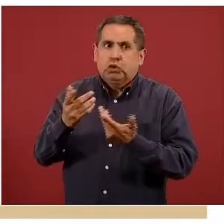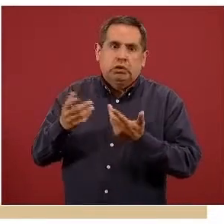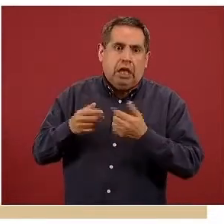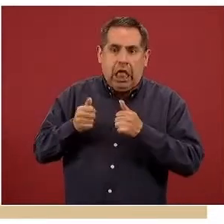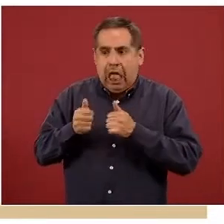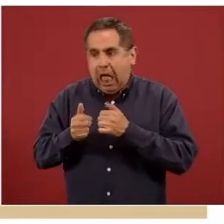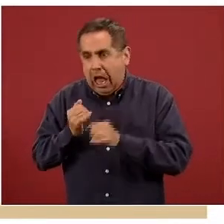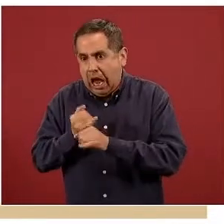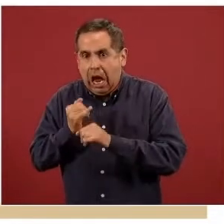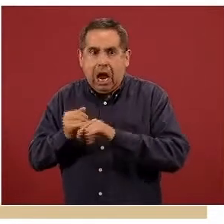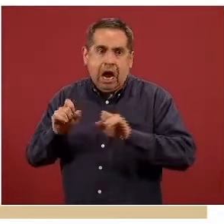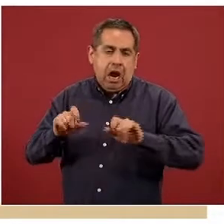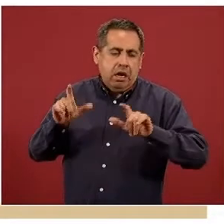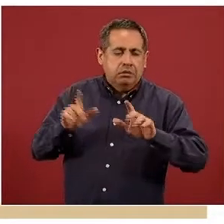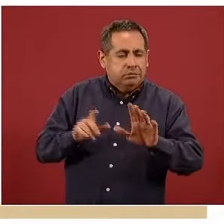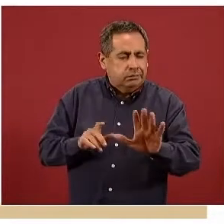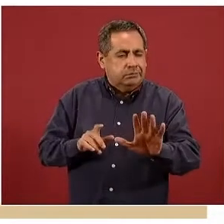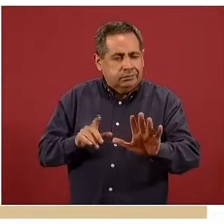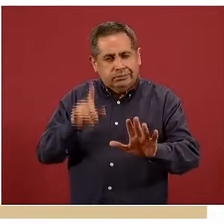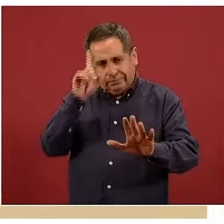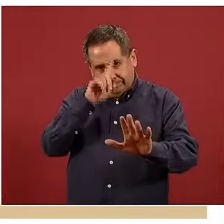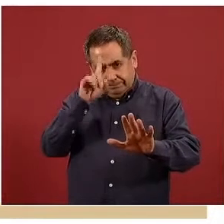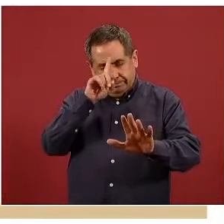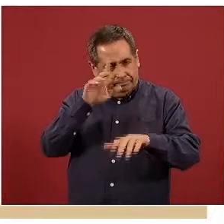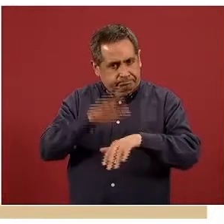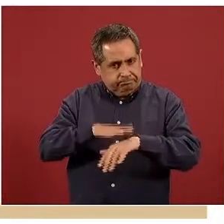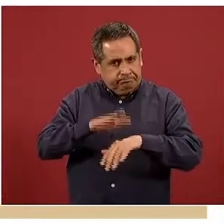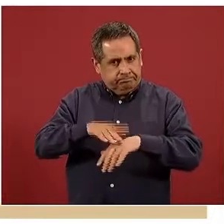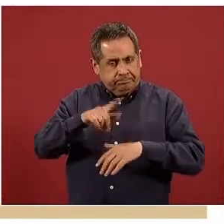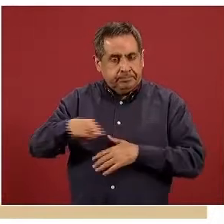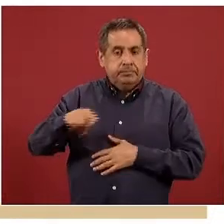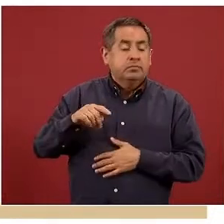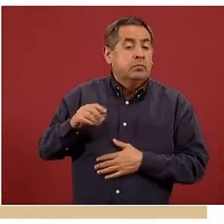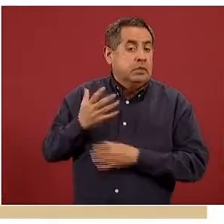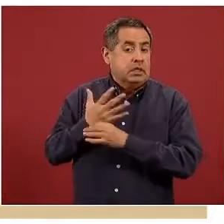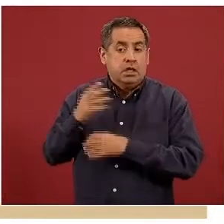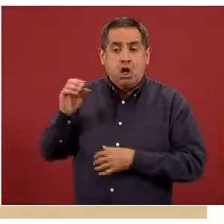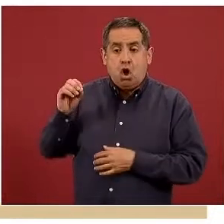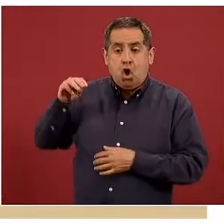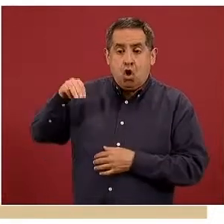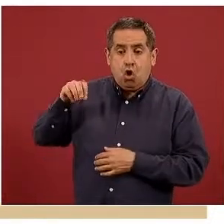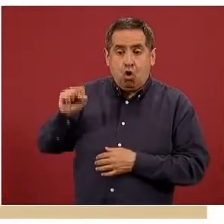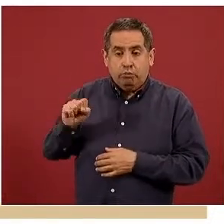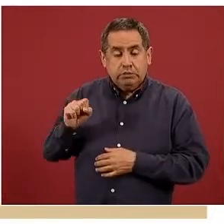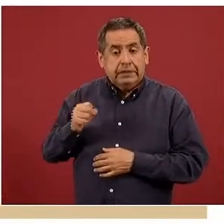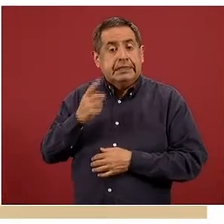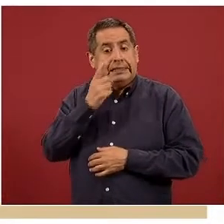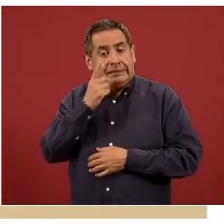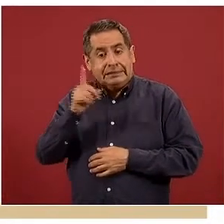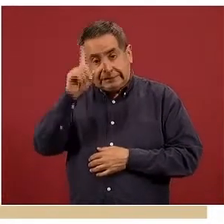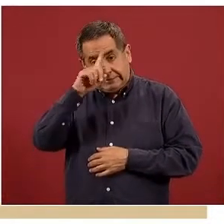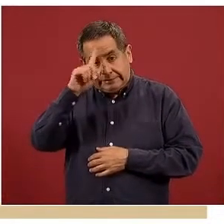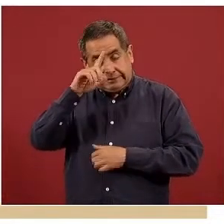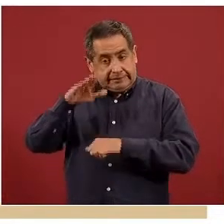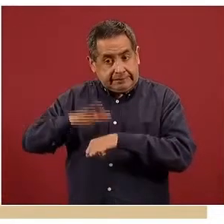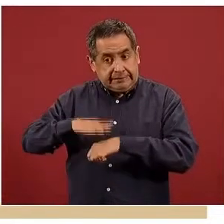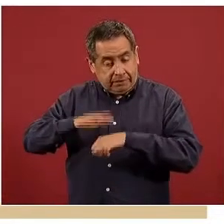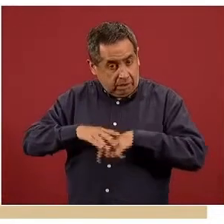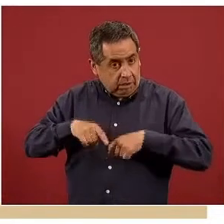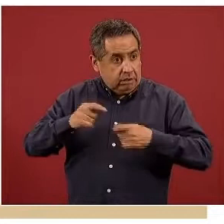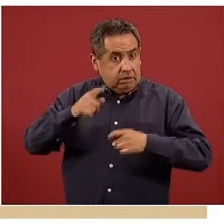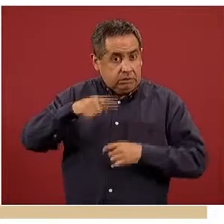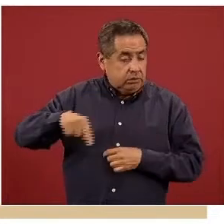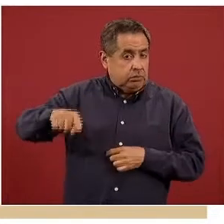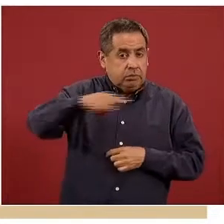actividades de la pantalla y demás. ¿Cuáles son las recomendaciones que la OMS tal cual está diciendo que tienen que tener de